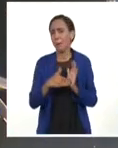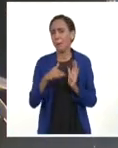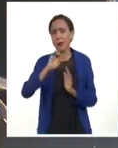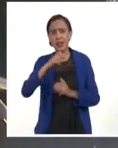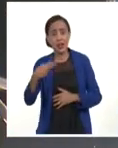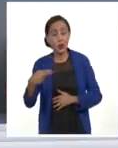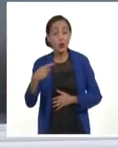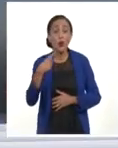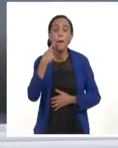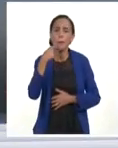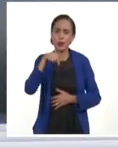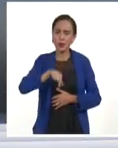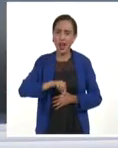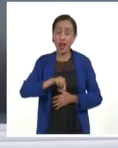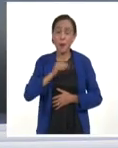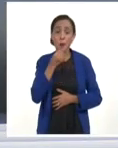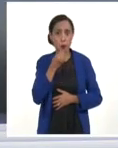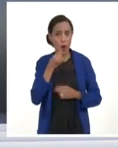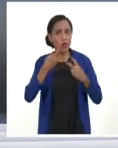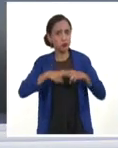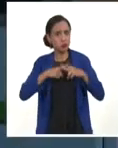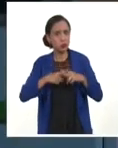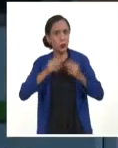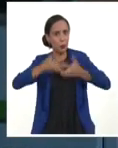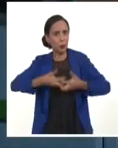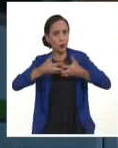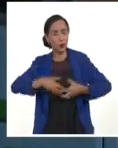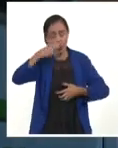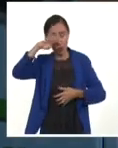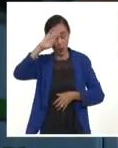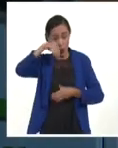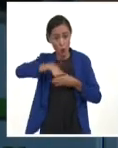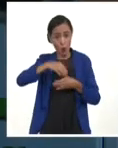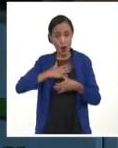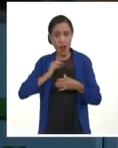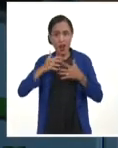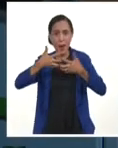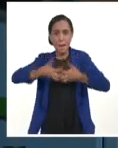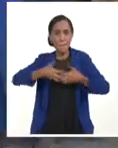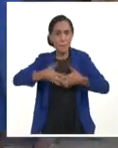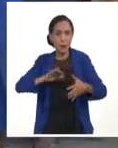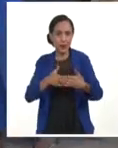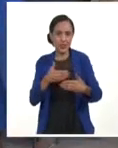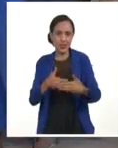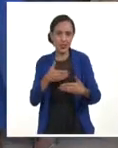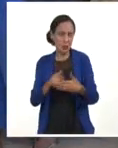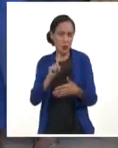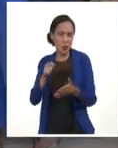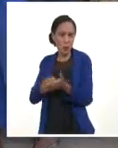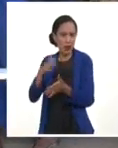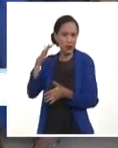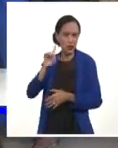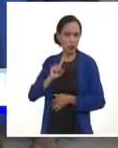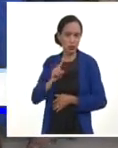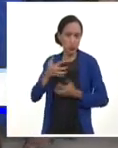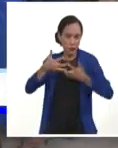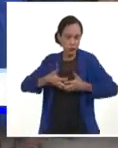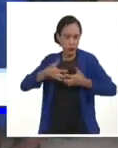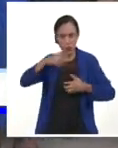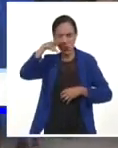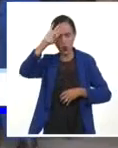diámetros. Con esta solución en el terreno o en la propia empresa aquí, evitamos importar ese elemento. Estos elementos, premiados